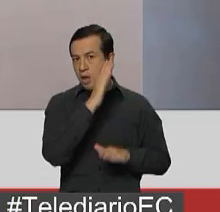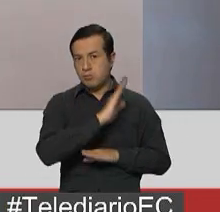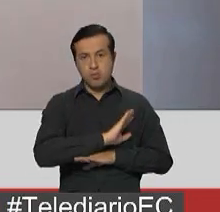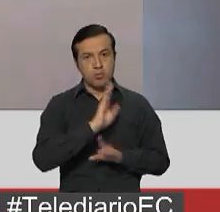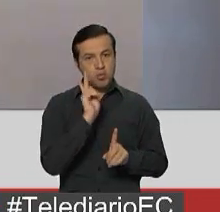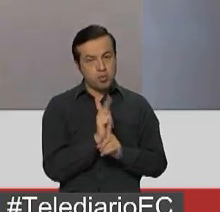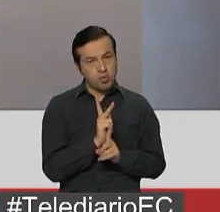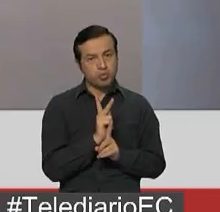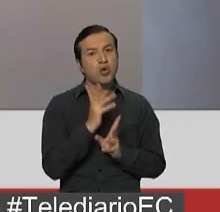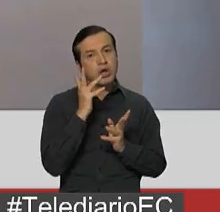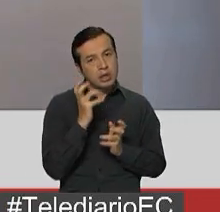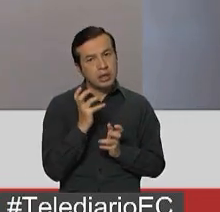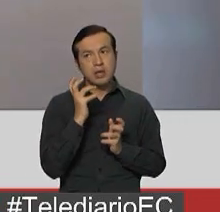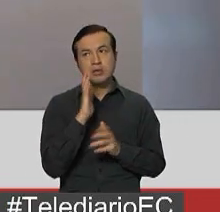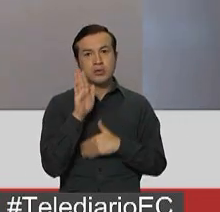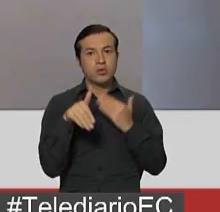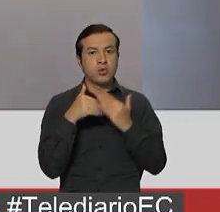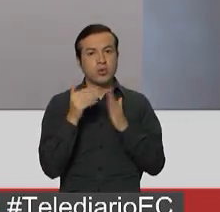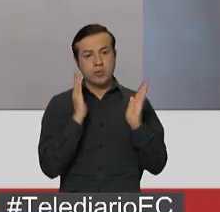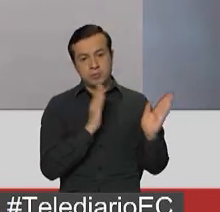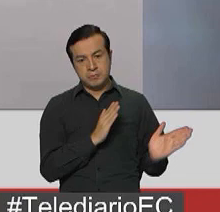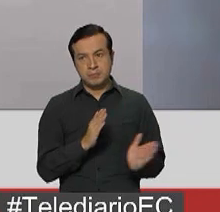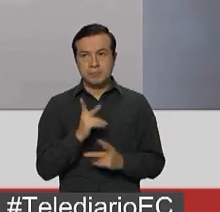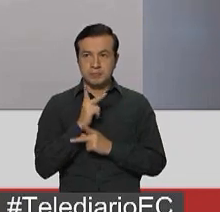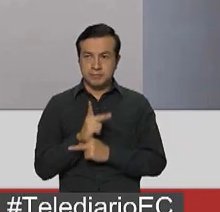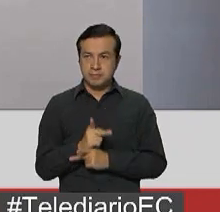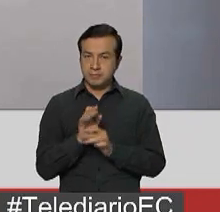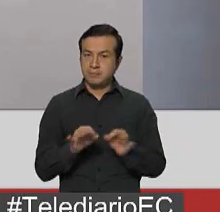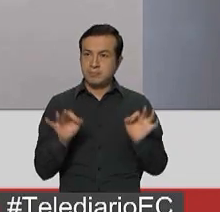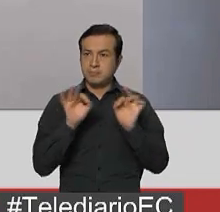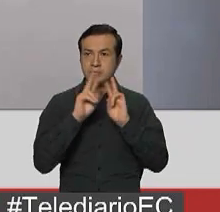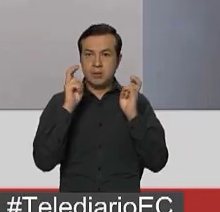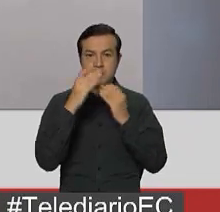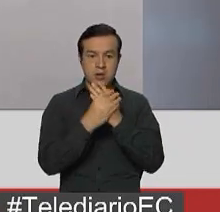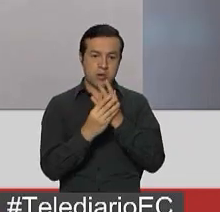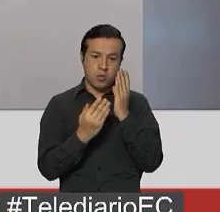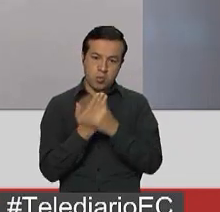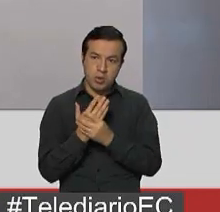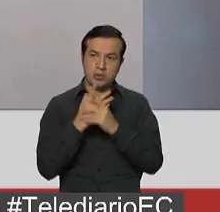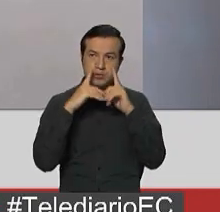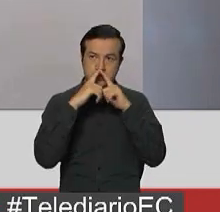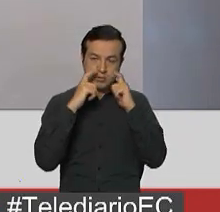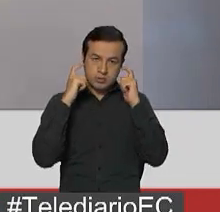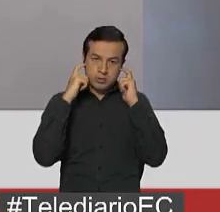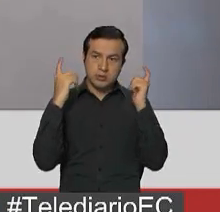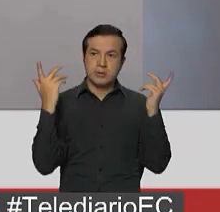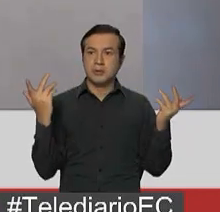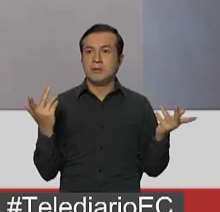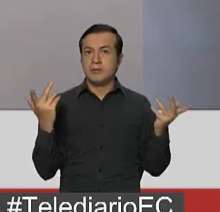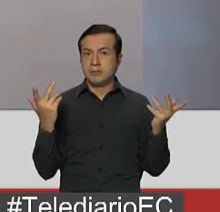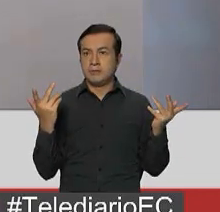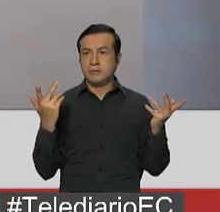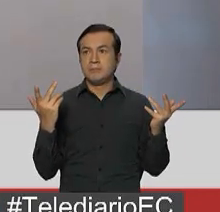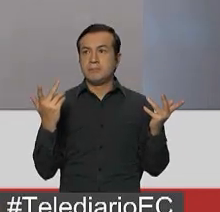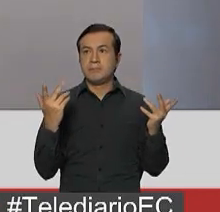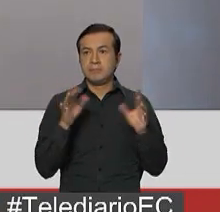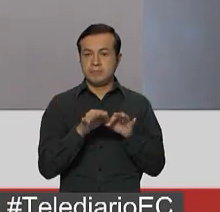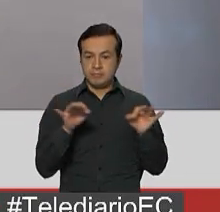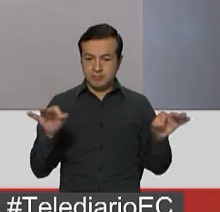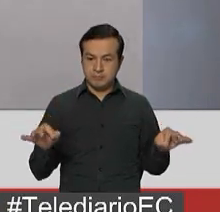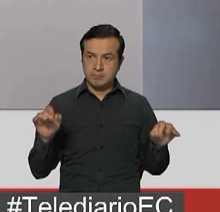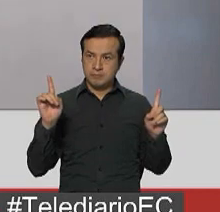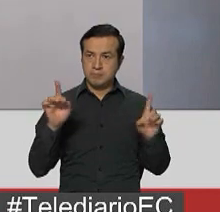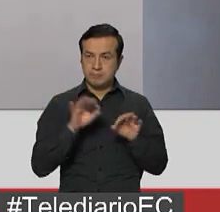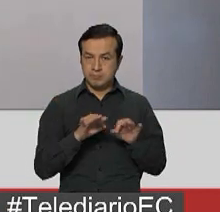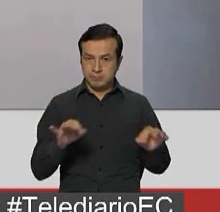obviamente utilizar todas las medidas de protección de en cuanto a guantes mascarillas el mismo distanciamiento que